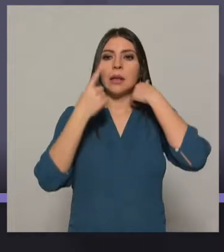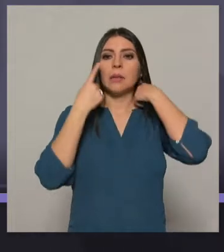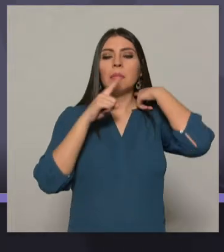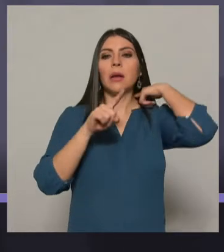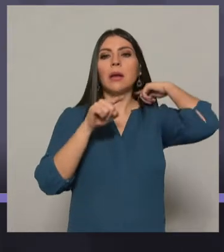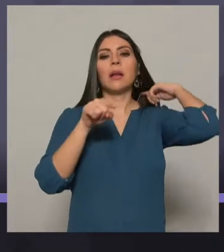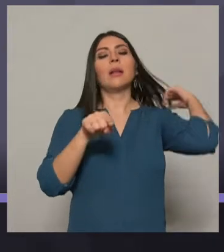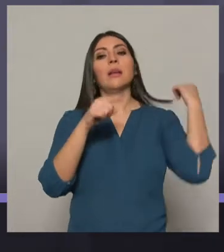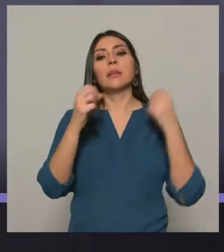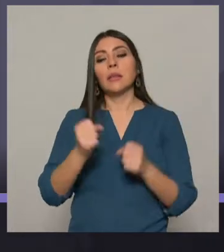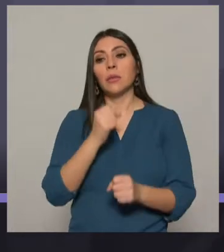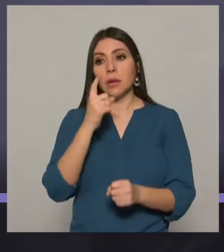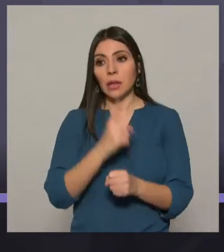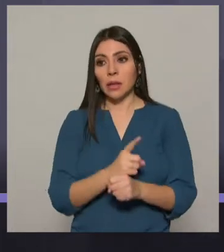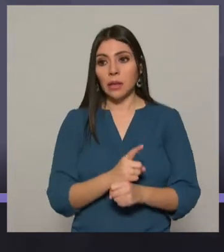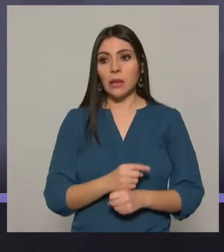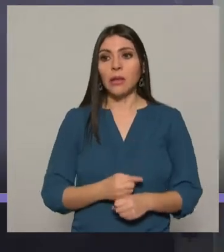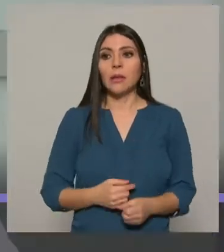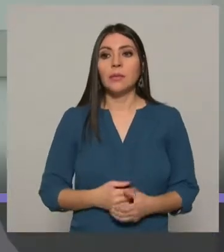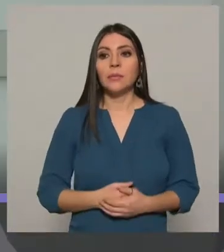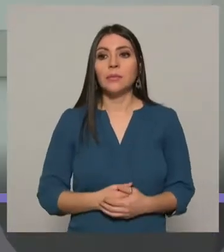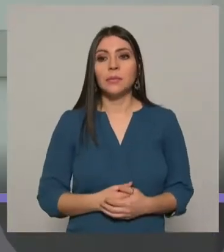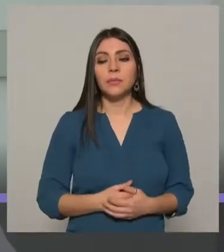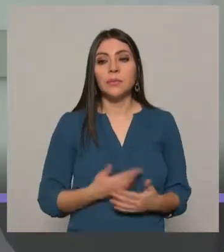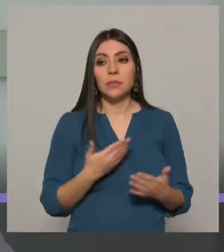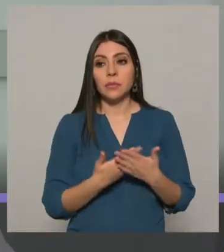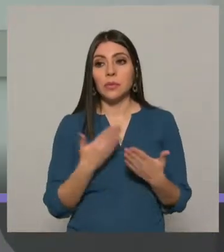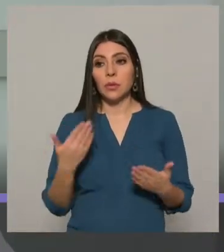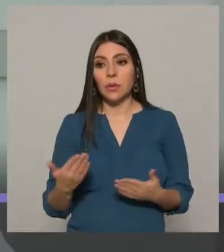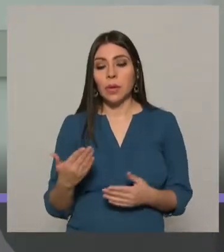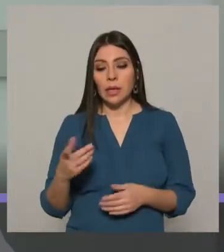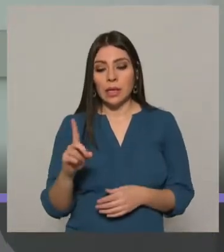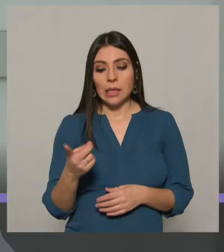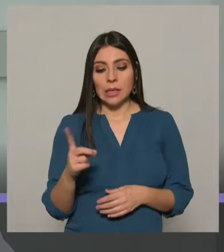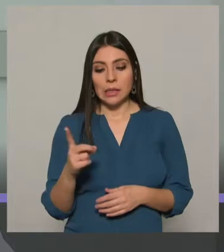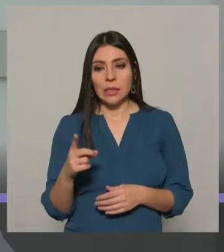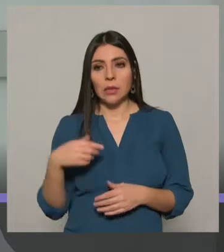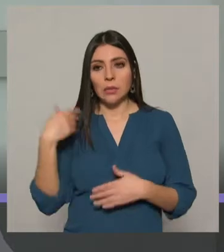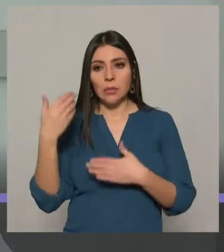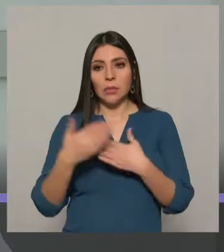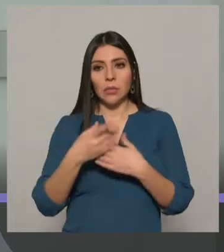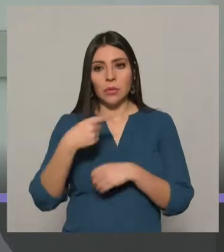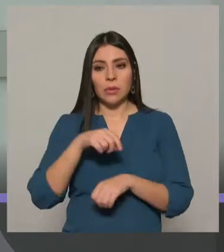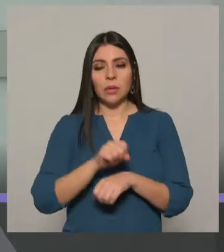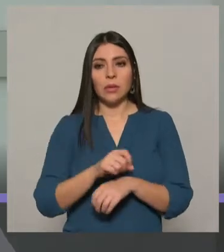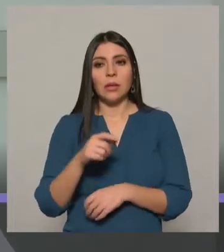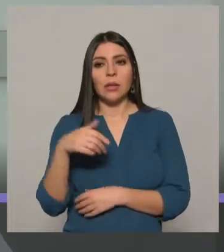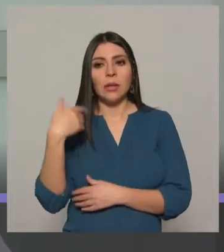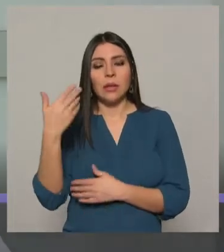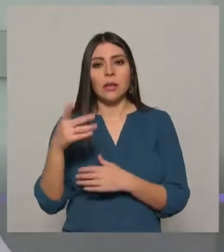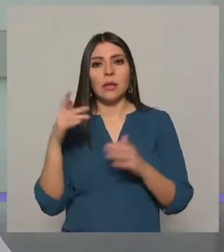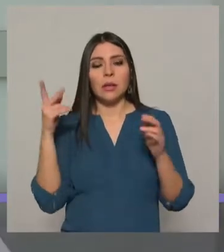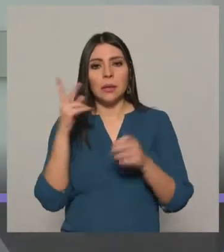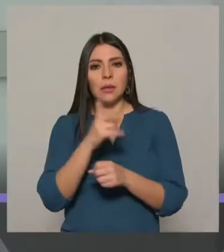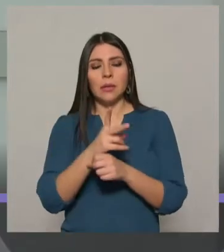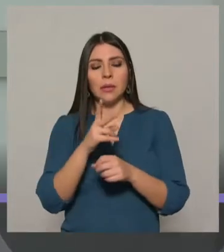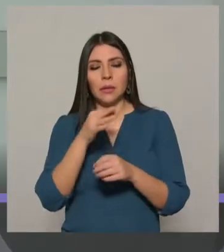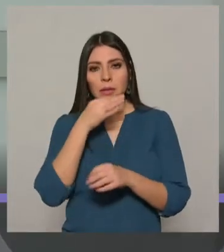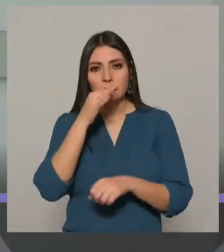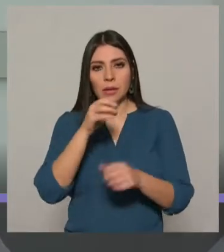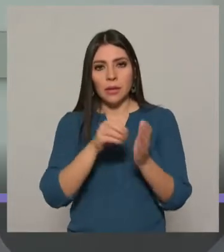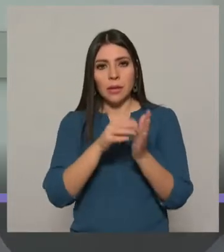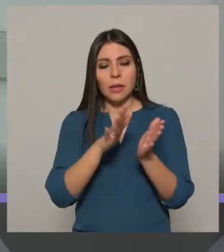materia de seguridad. Y ahora, en el mes de diciembre, la semana siguiente, estamos ya convocados, el 5 de diciembre, para poder